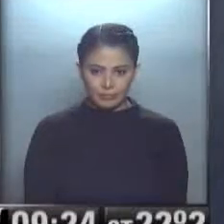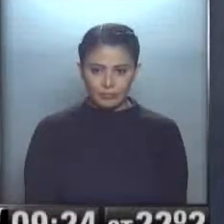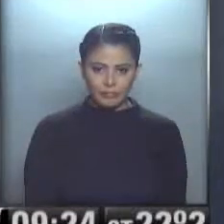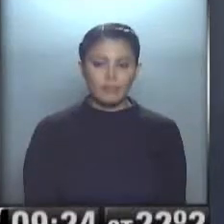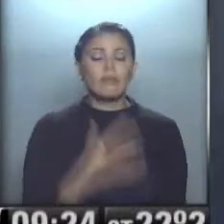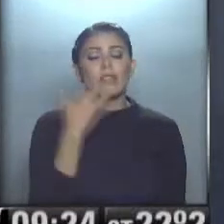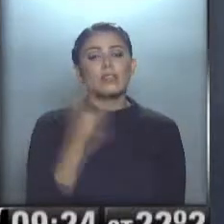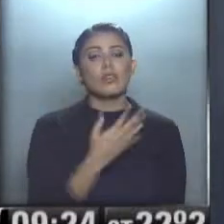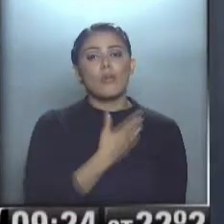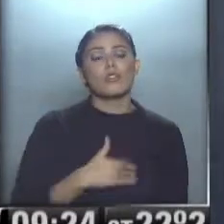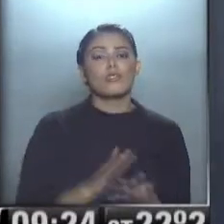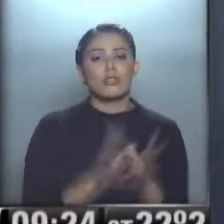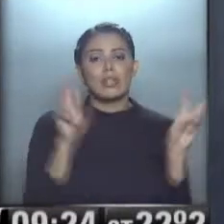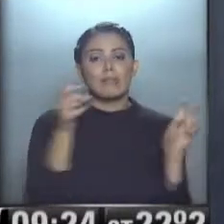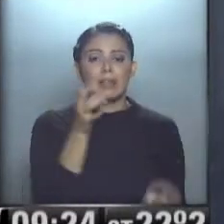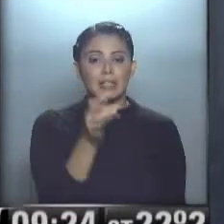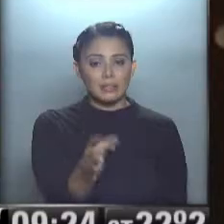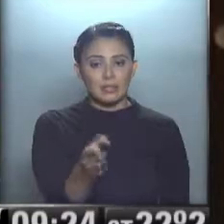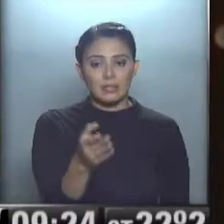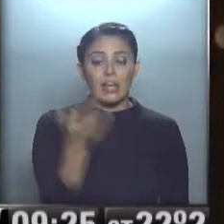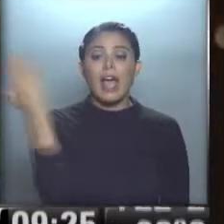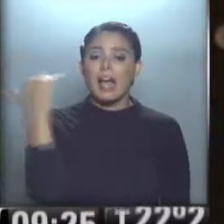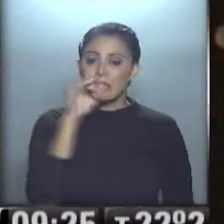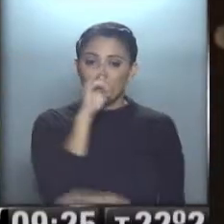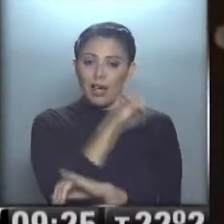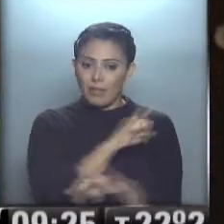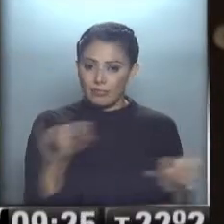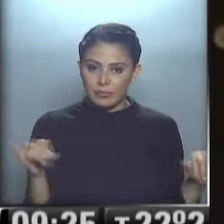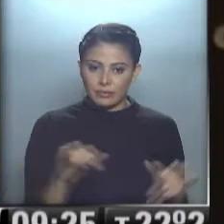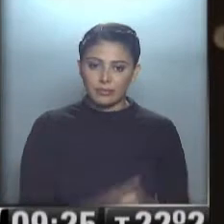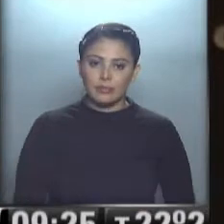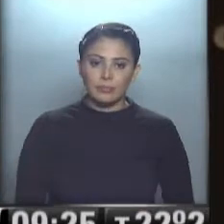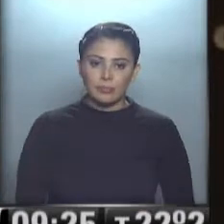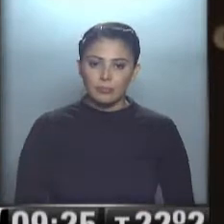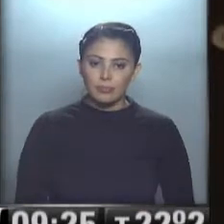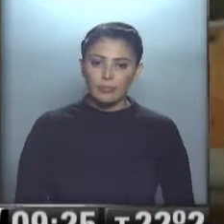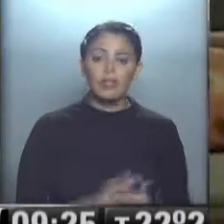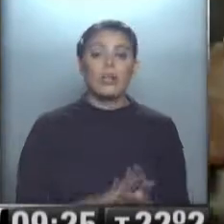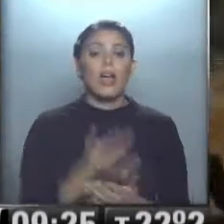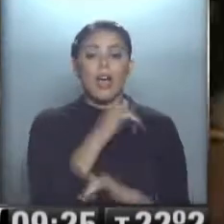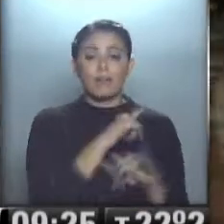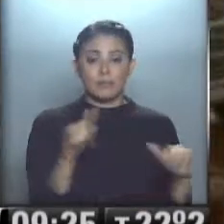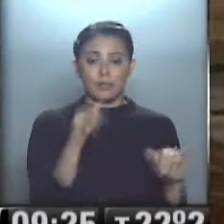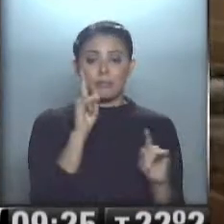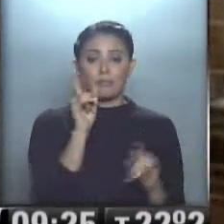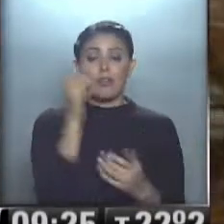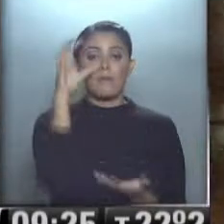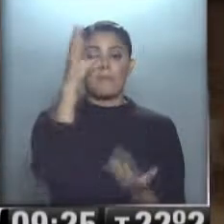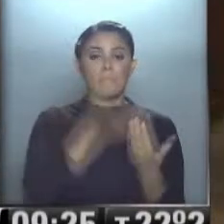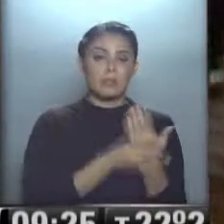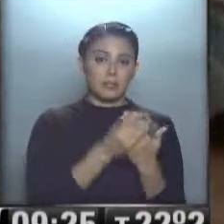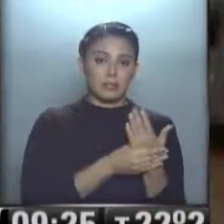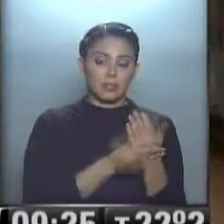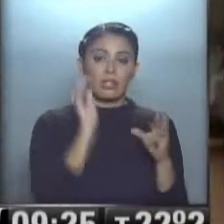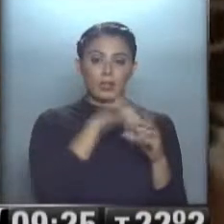La decisión del gobierno en materia ferroviaria fue anunciada durante la jornada de ayer y tiene que ver con el anuncio realizado por el Ministerio del Interior y